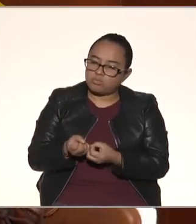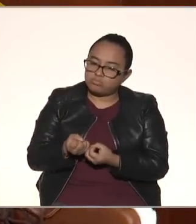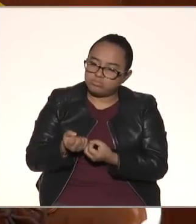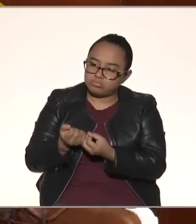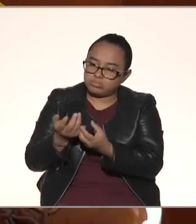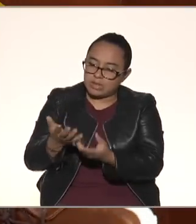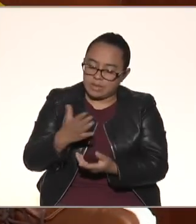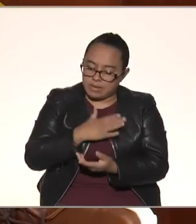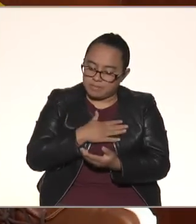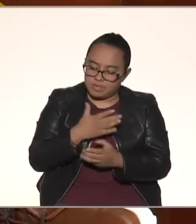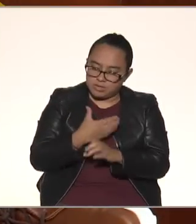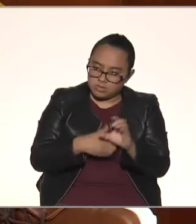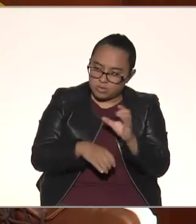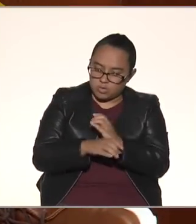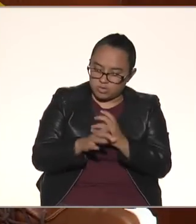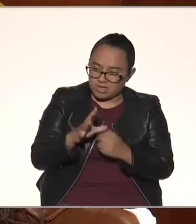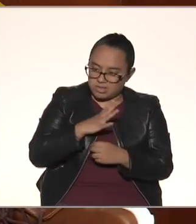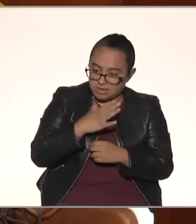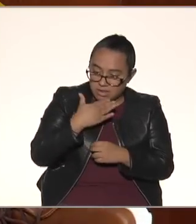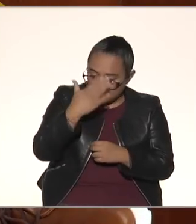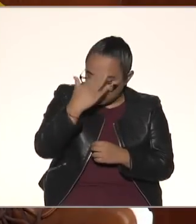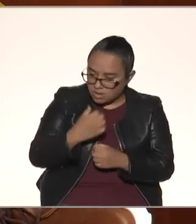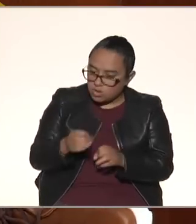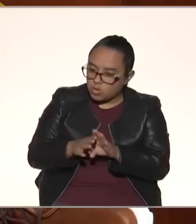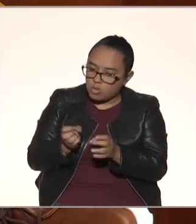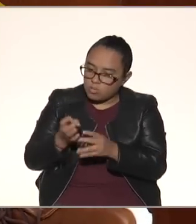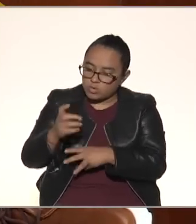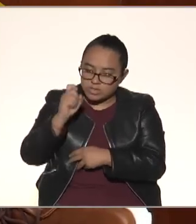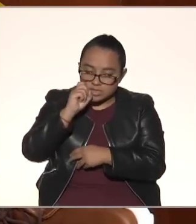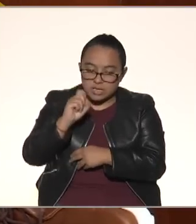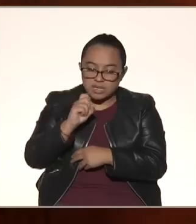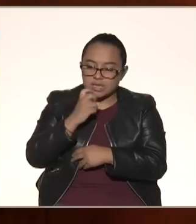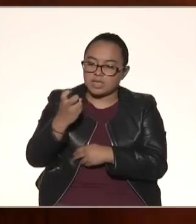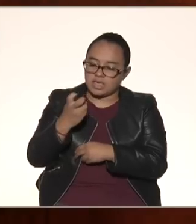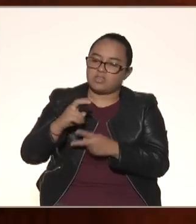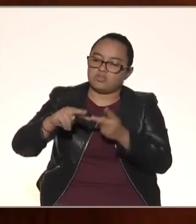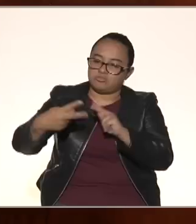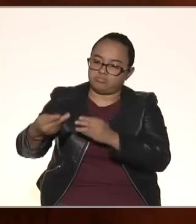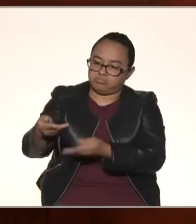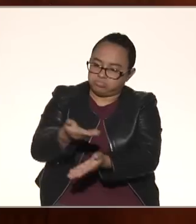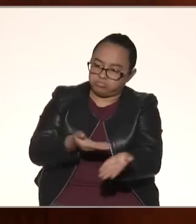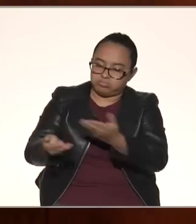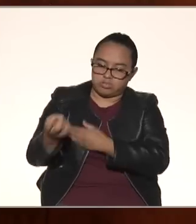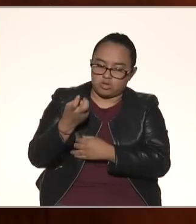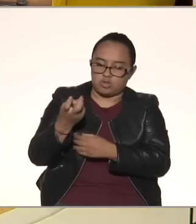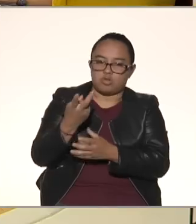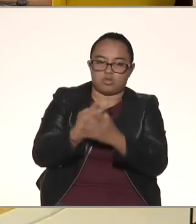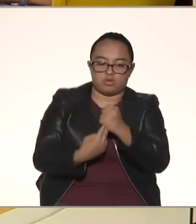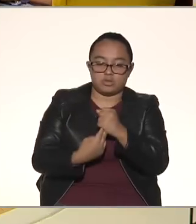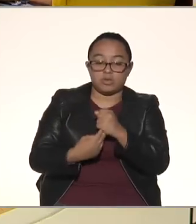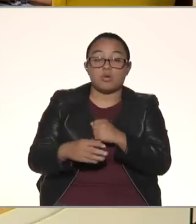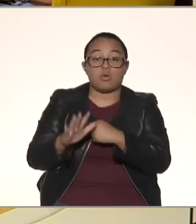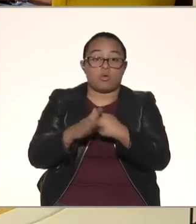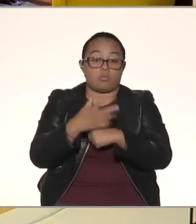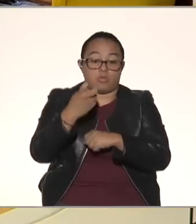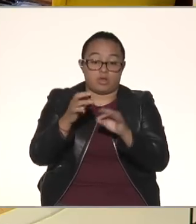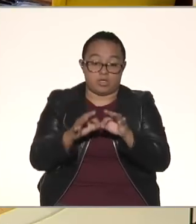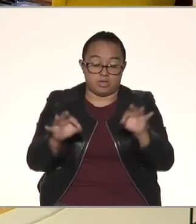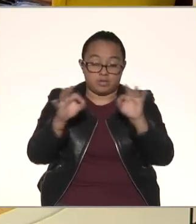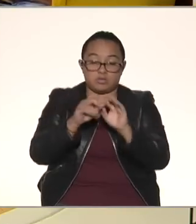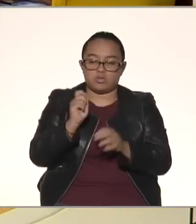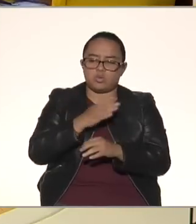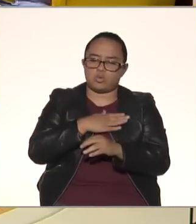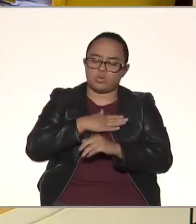darles lo mejor de nosotros a nuestra pareja. Y en eso, bueno, está el dar y el recibir. Por eso hay que subrayar muchísimo que el tema de la